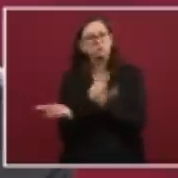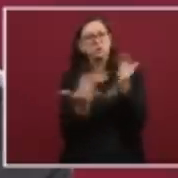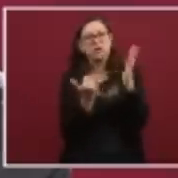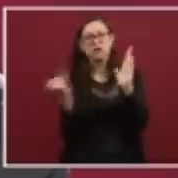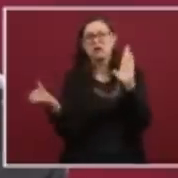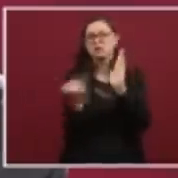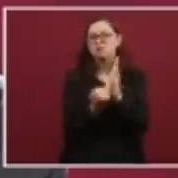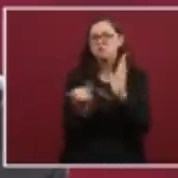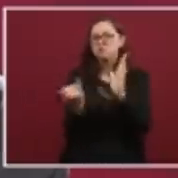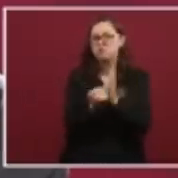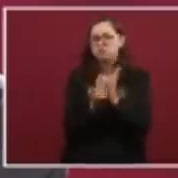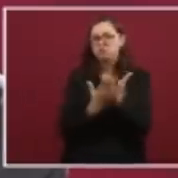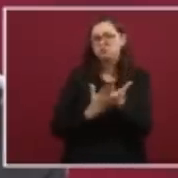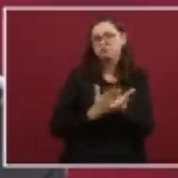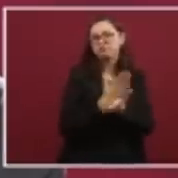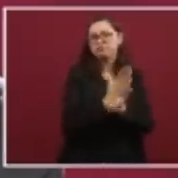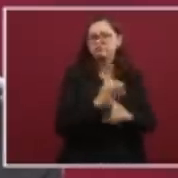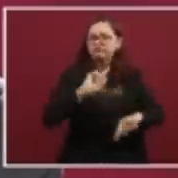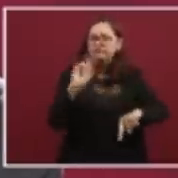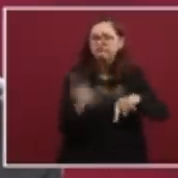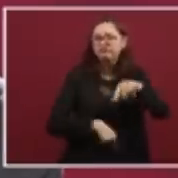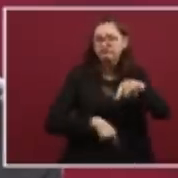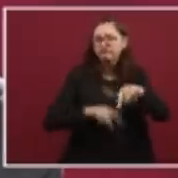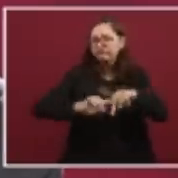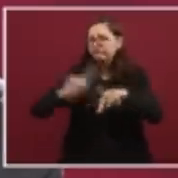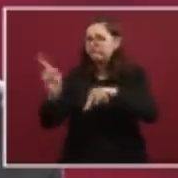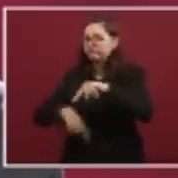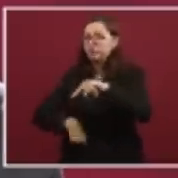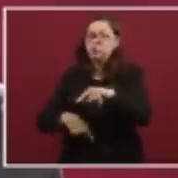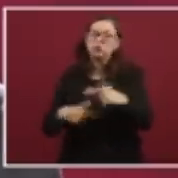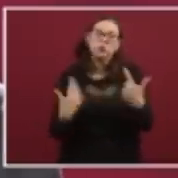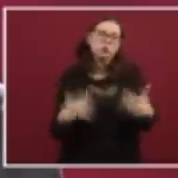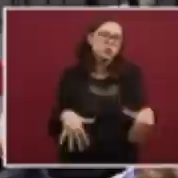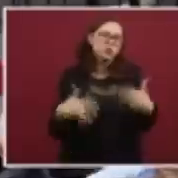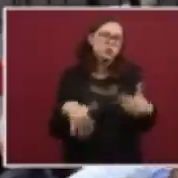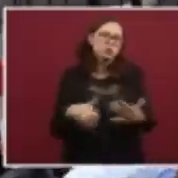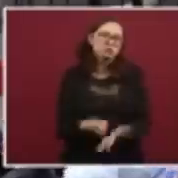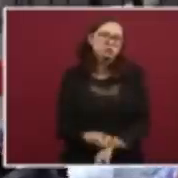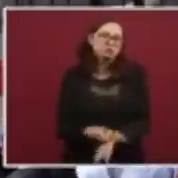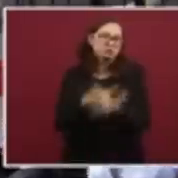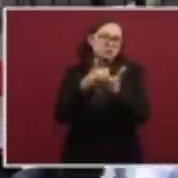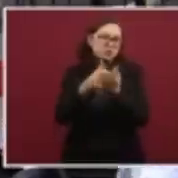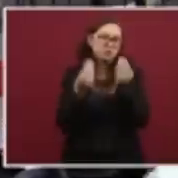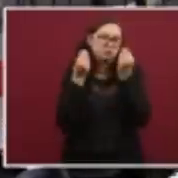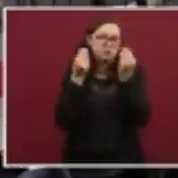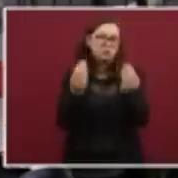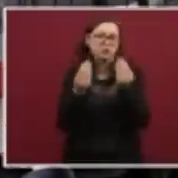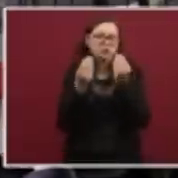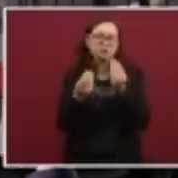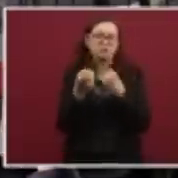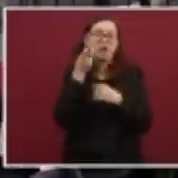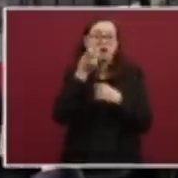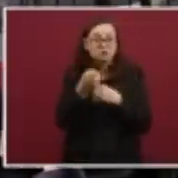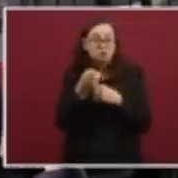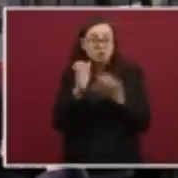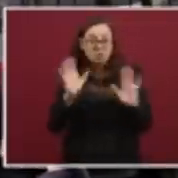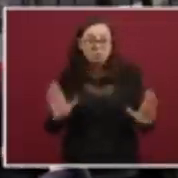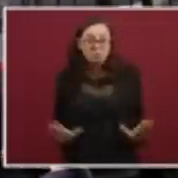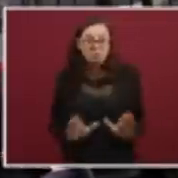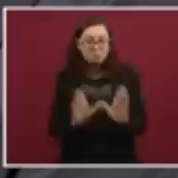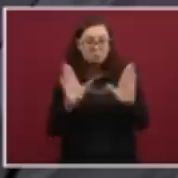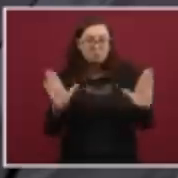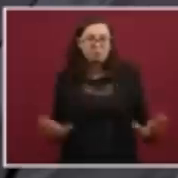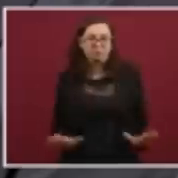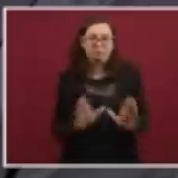es pues un incentivo para